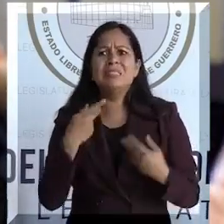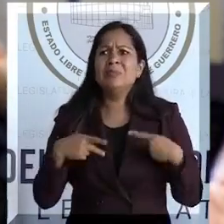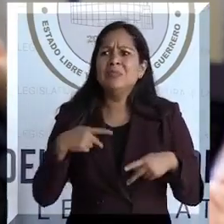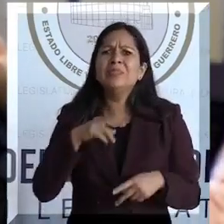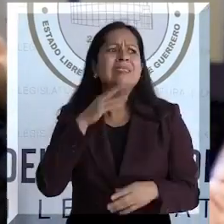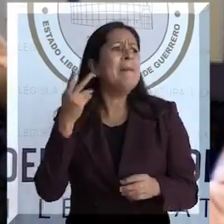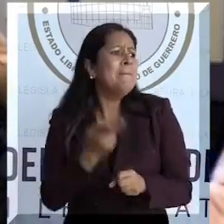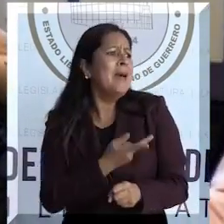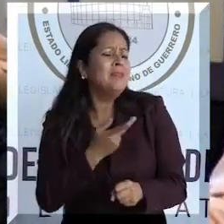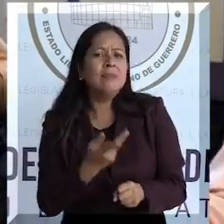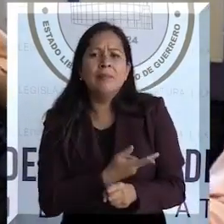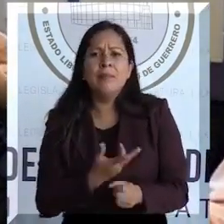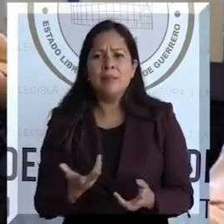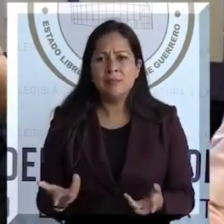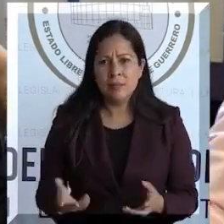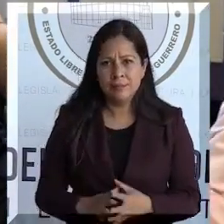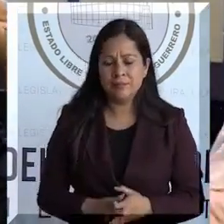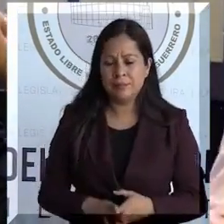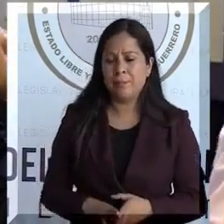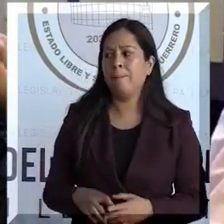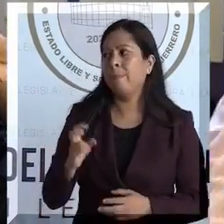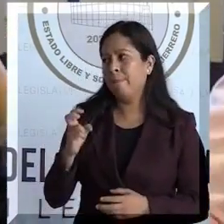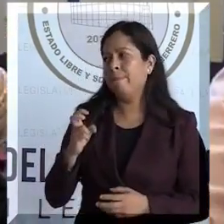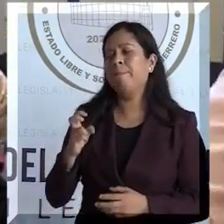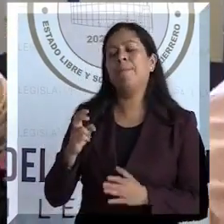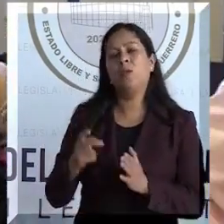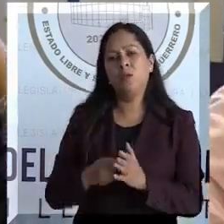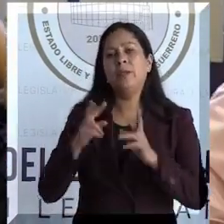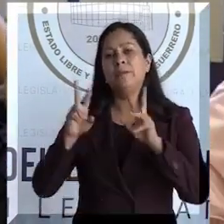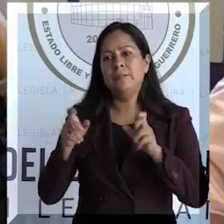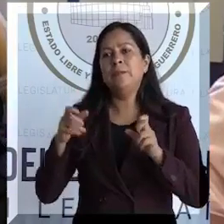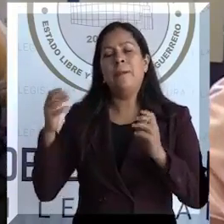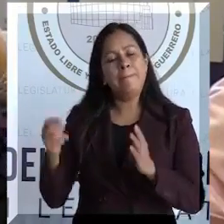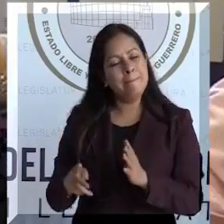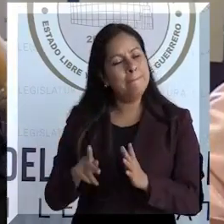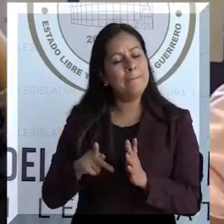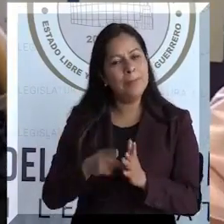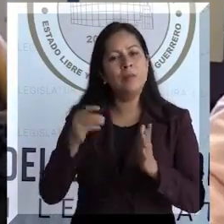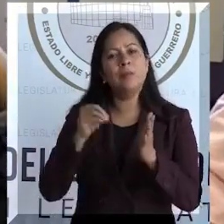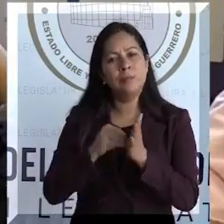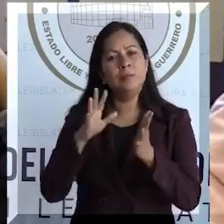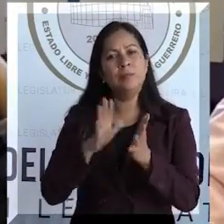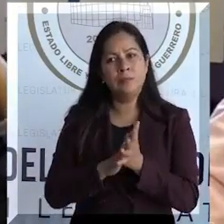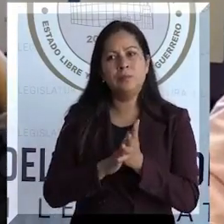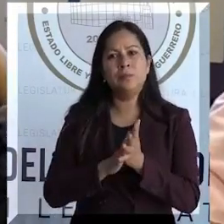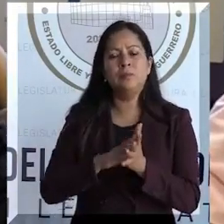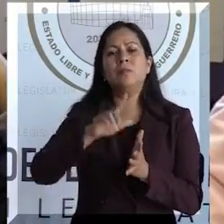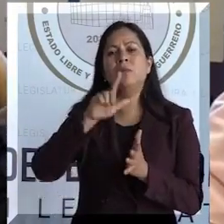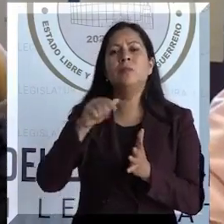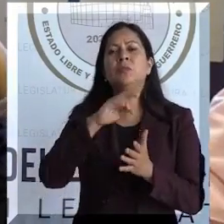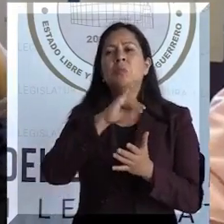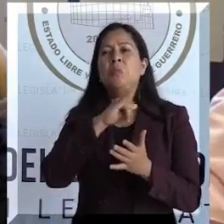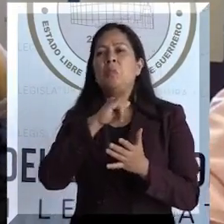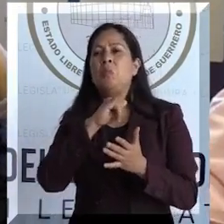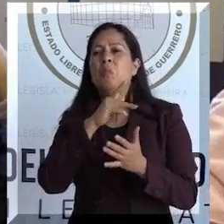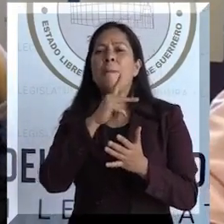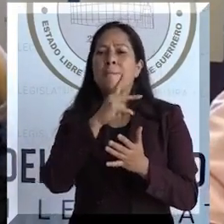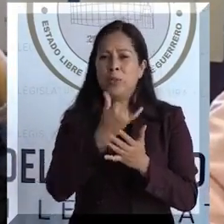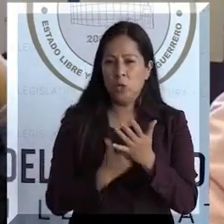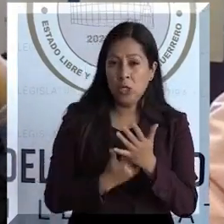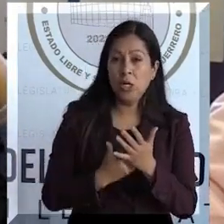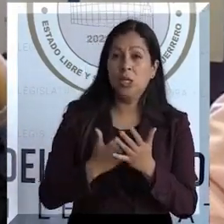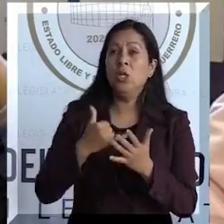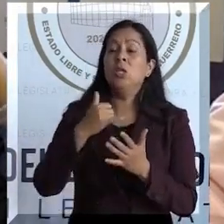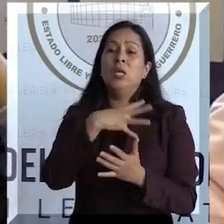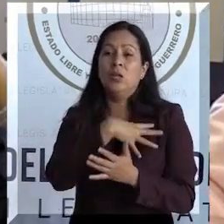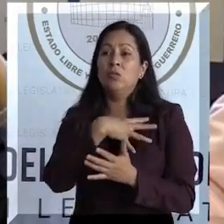está pasando, no? Vale la pena retomarlo. Entonces vamos a retomar ese asunto. Por ahí me mandaron también un proyecto ellos sobre